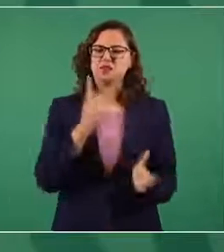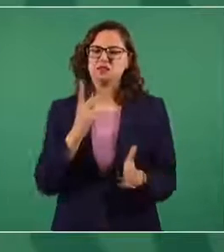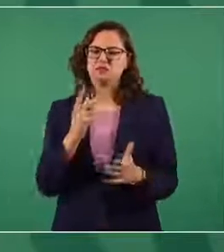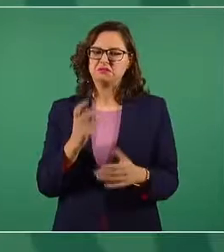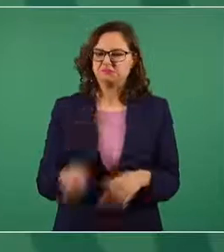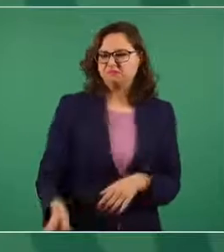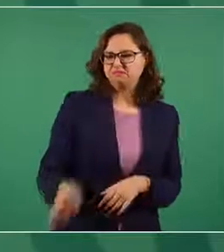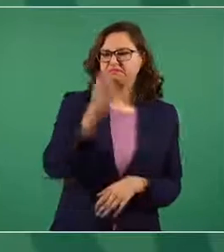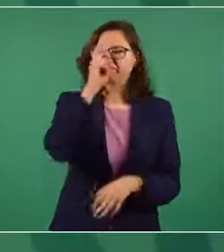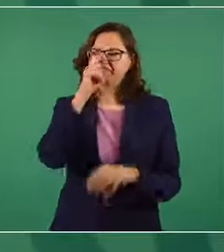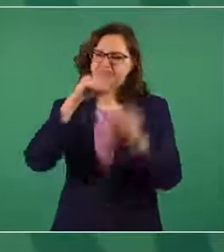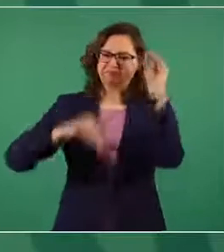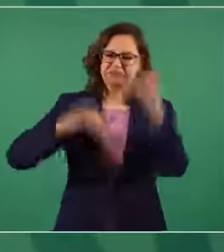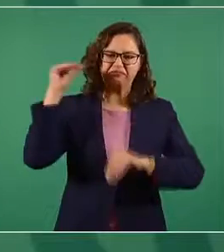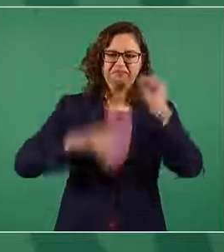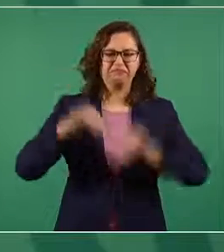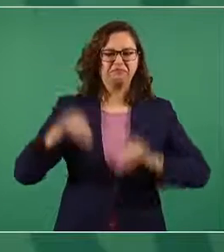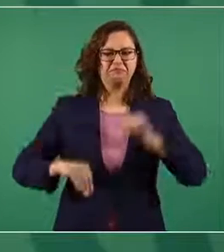dura la sanción,